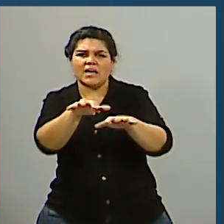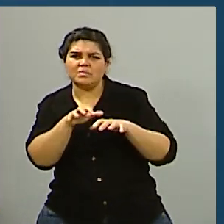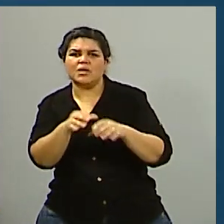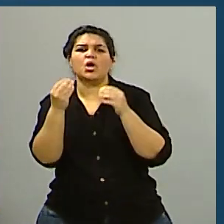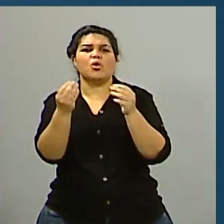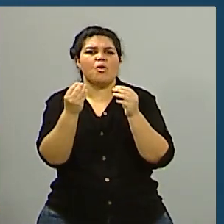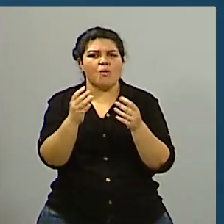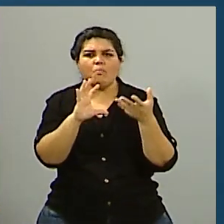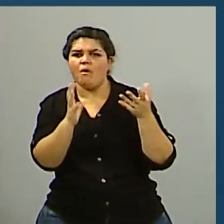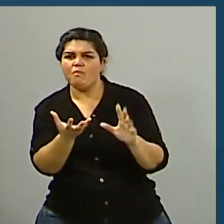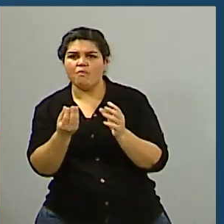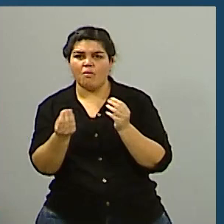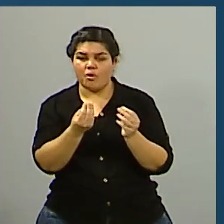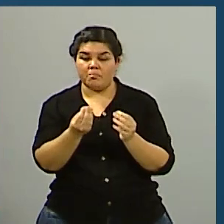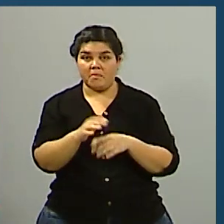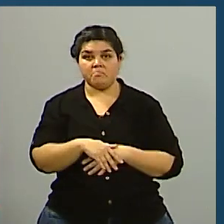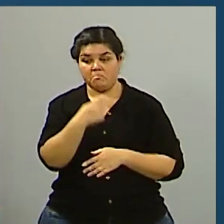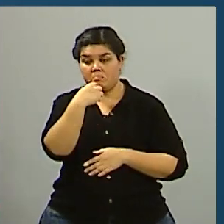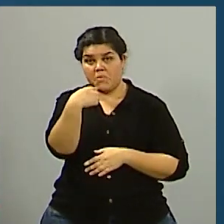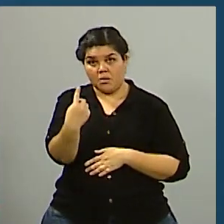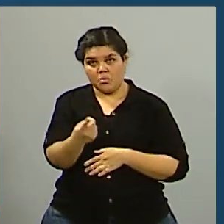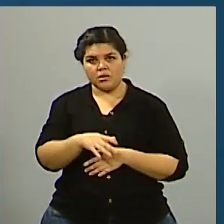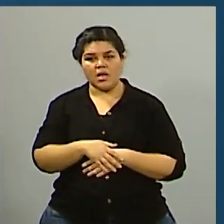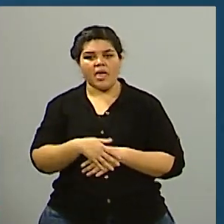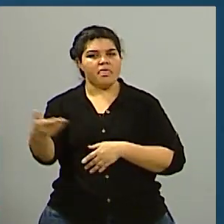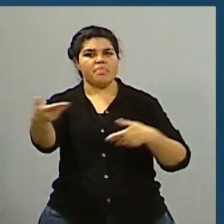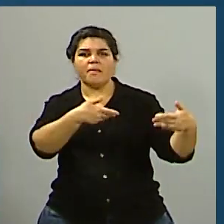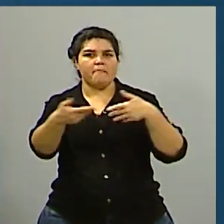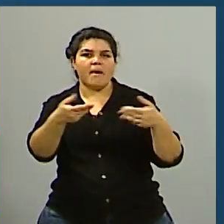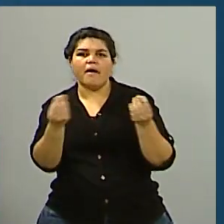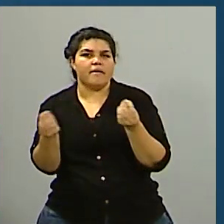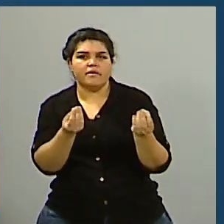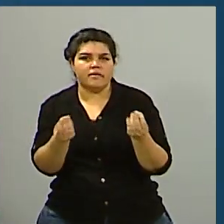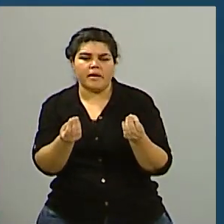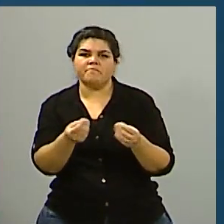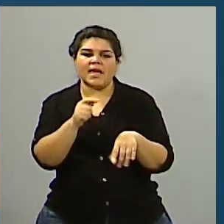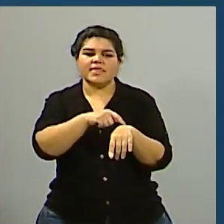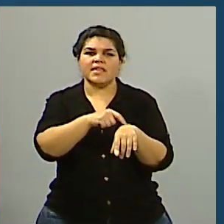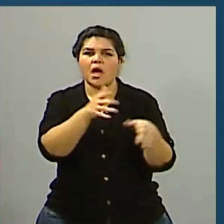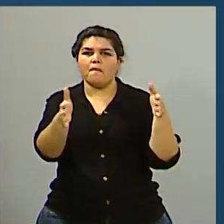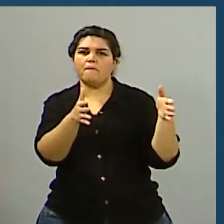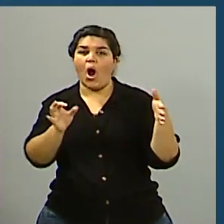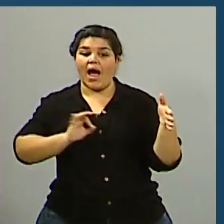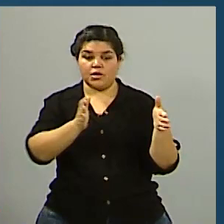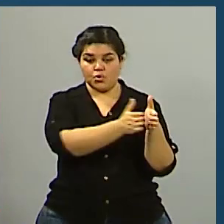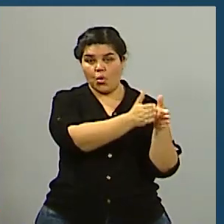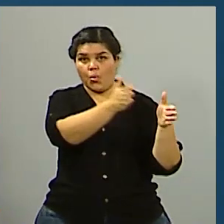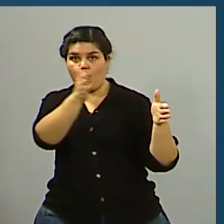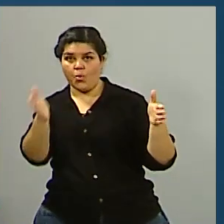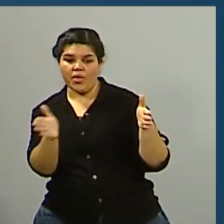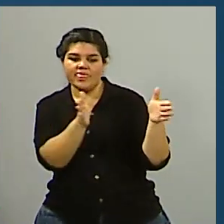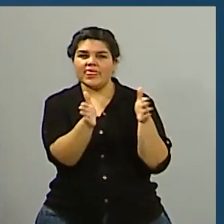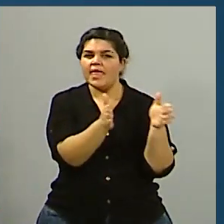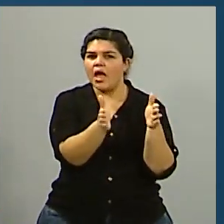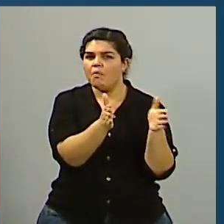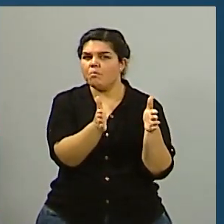está relacionada con cómo es la demanda, cuáles son los momentos del año o las épocas del año en donde hay mayor demanda de mano de obra en el sector.